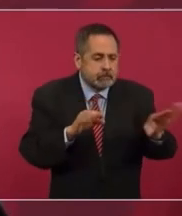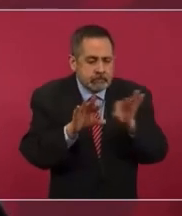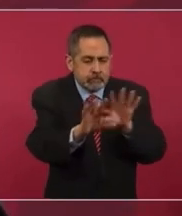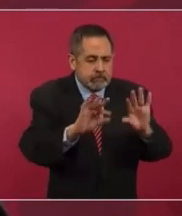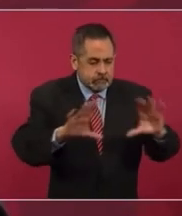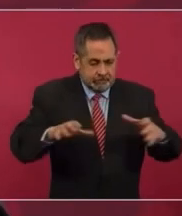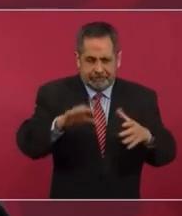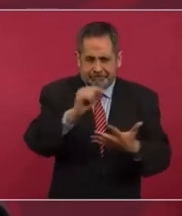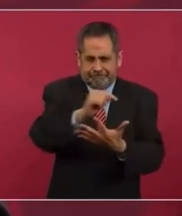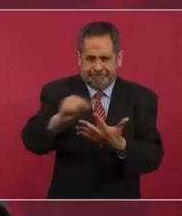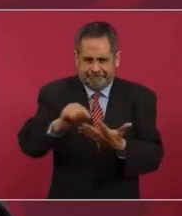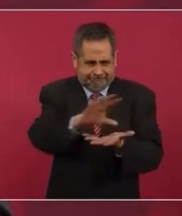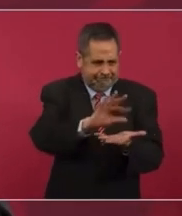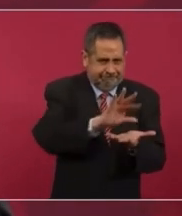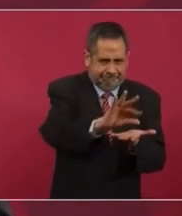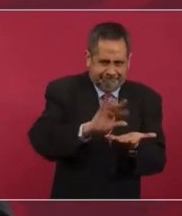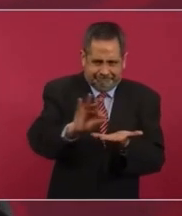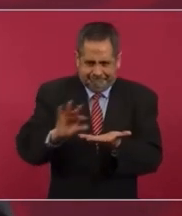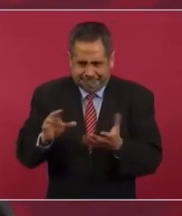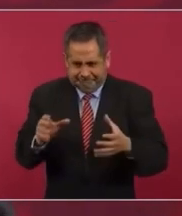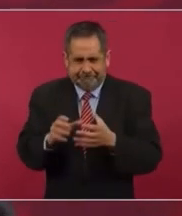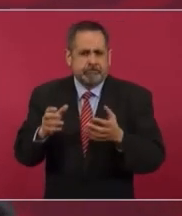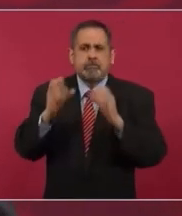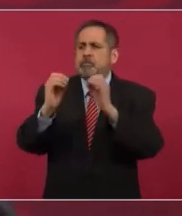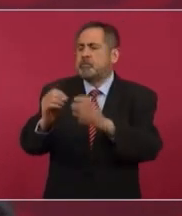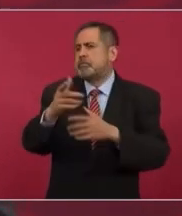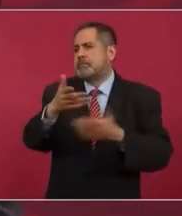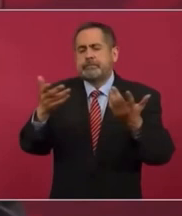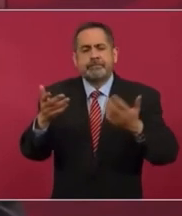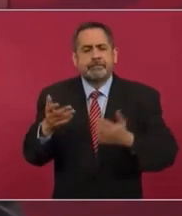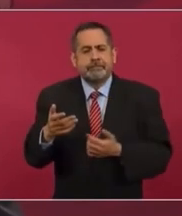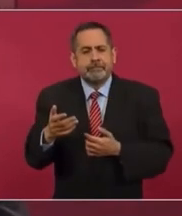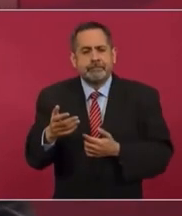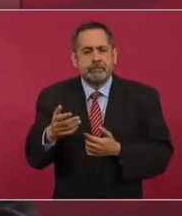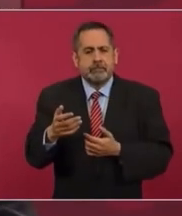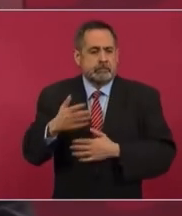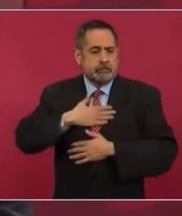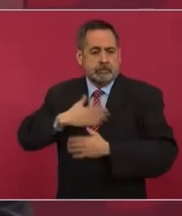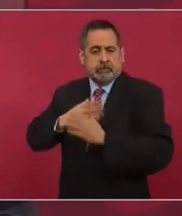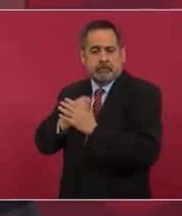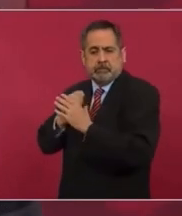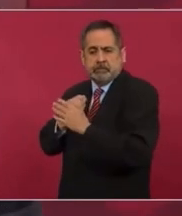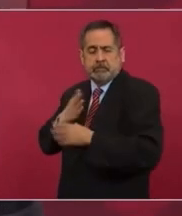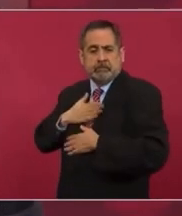que son para disfrute privado,